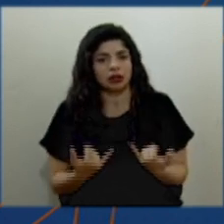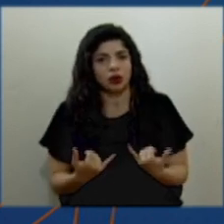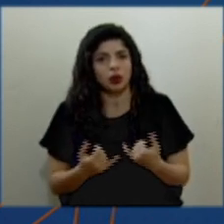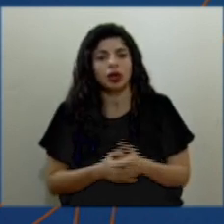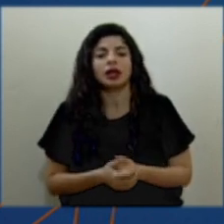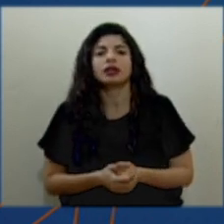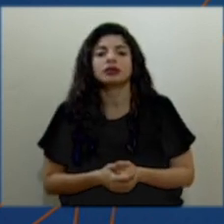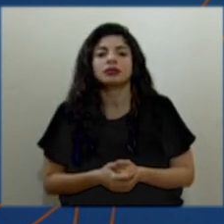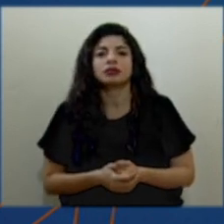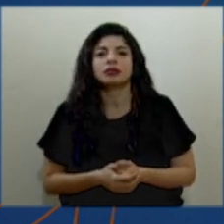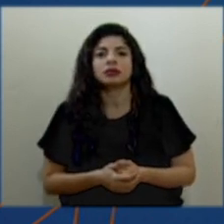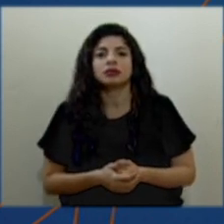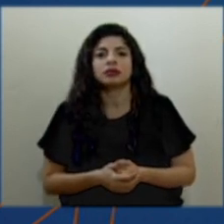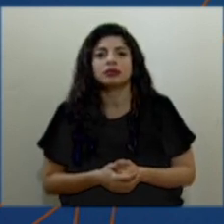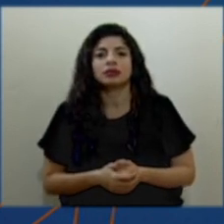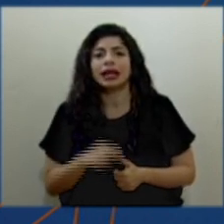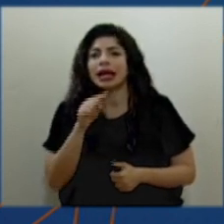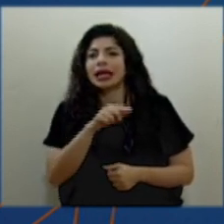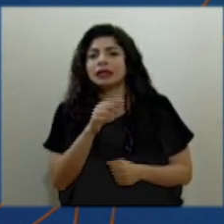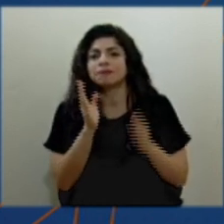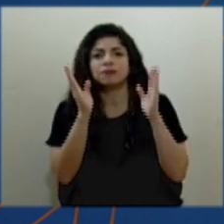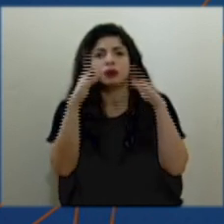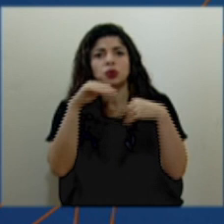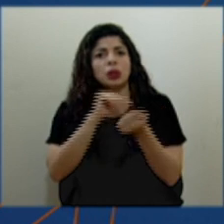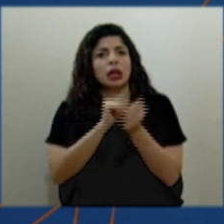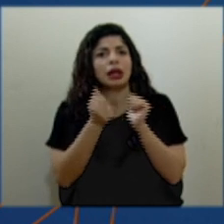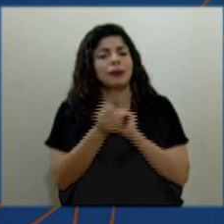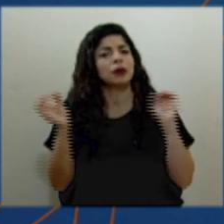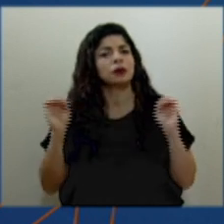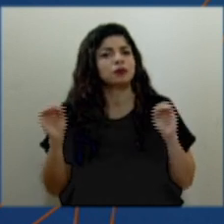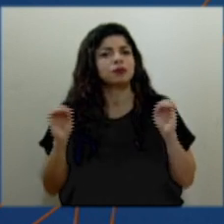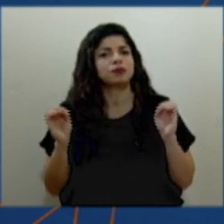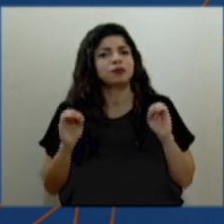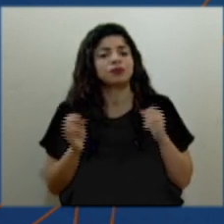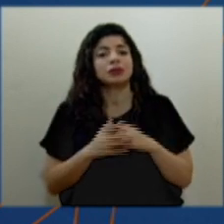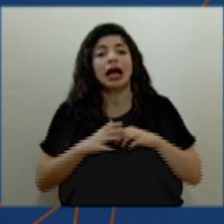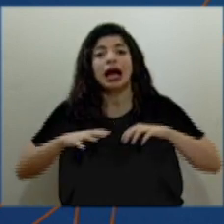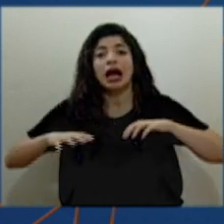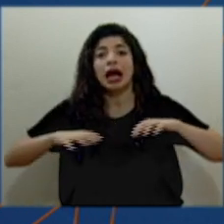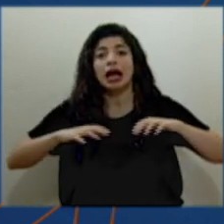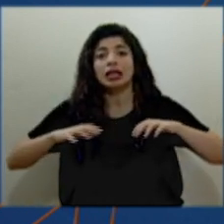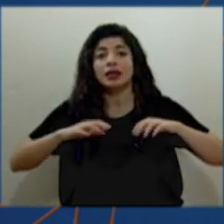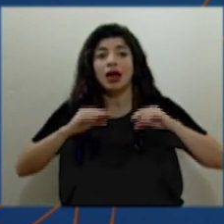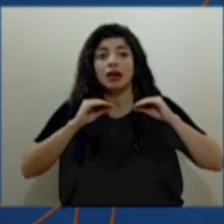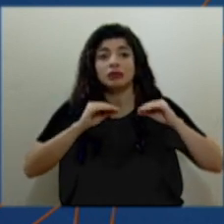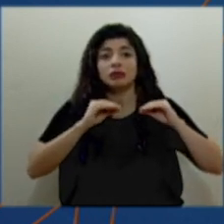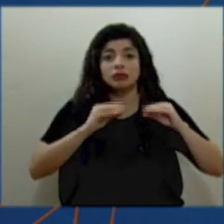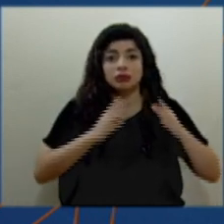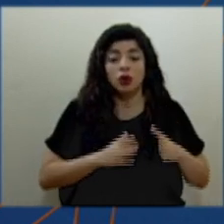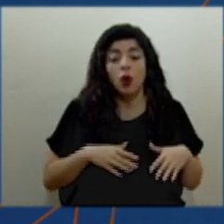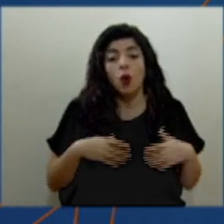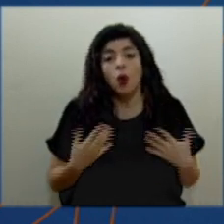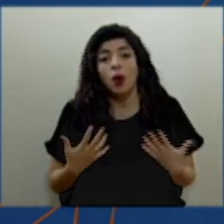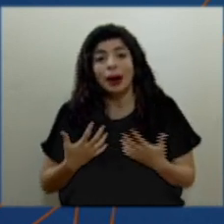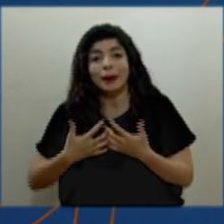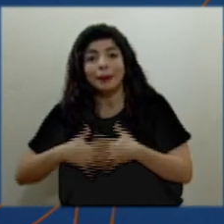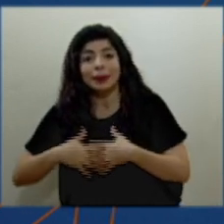esto no va a haber cambio alguno, de tal forma que las actividades académicas y